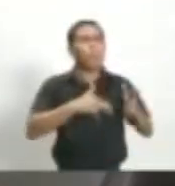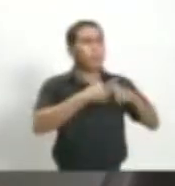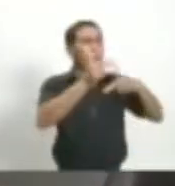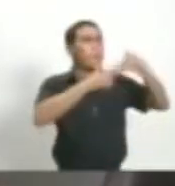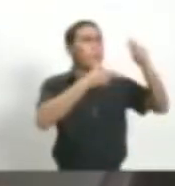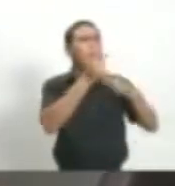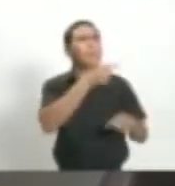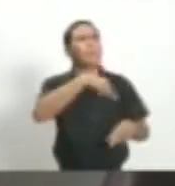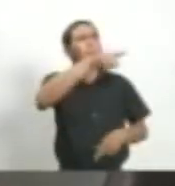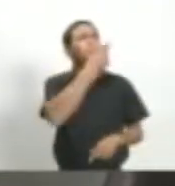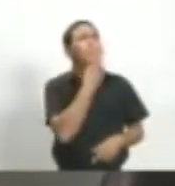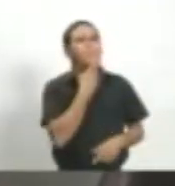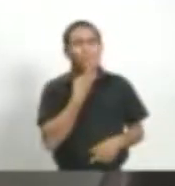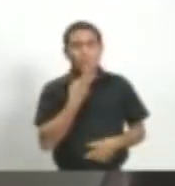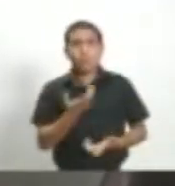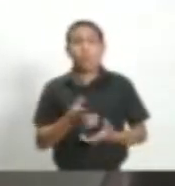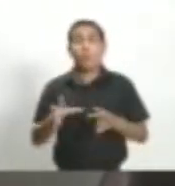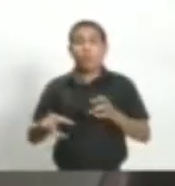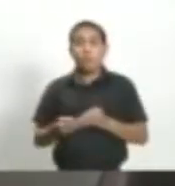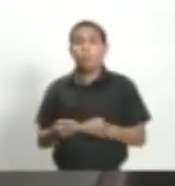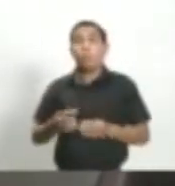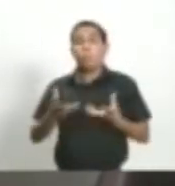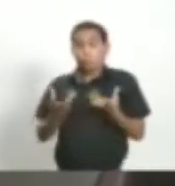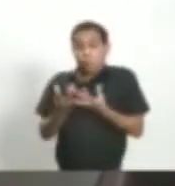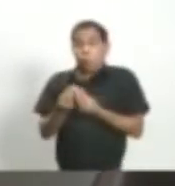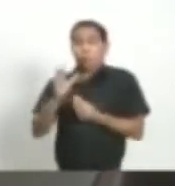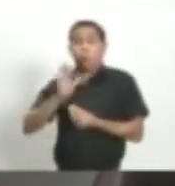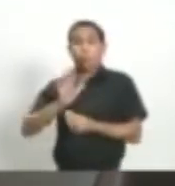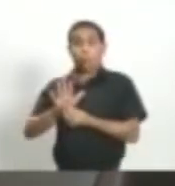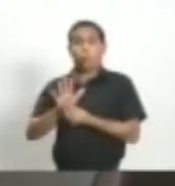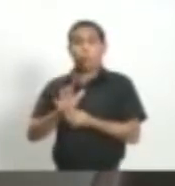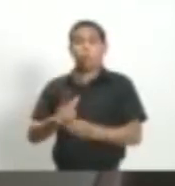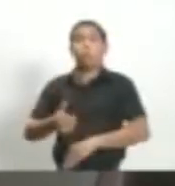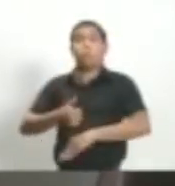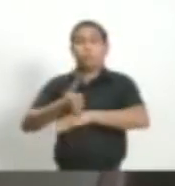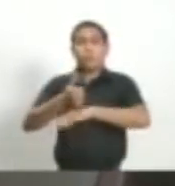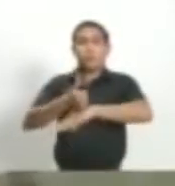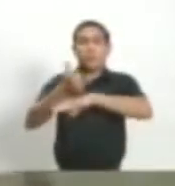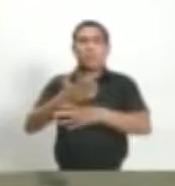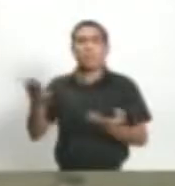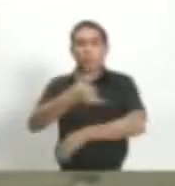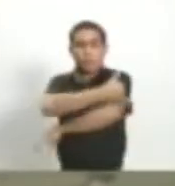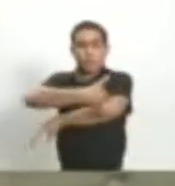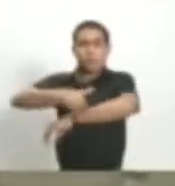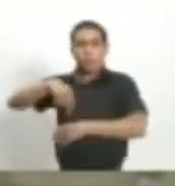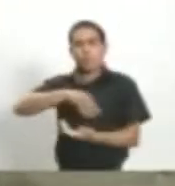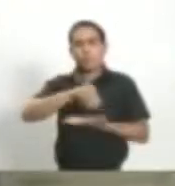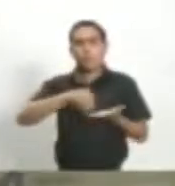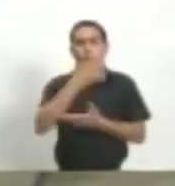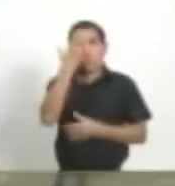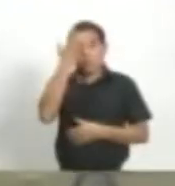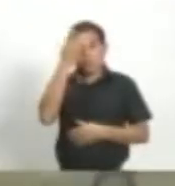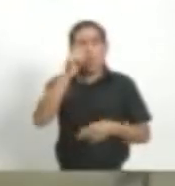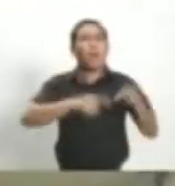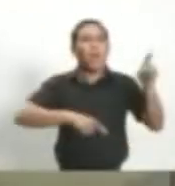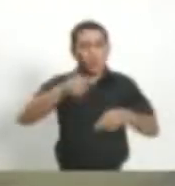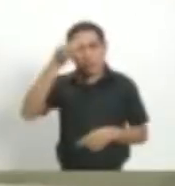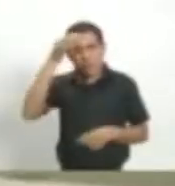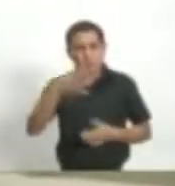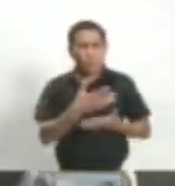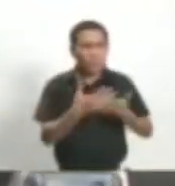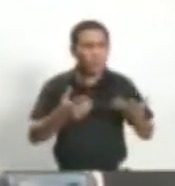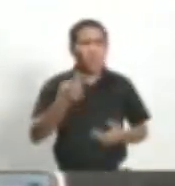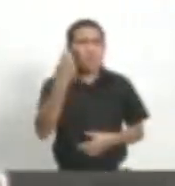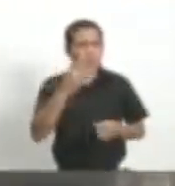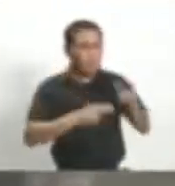edificaciones. Para el presidente de la Sociedad de Ingenieros del Atlántico, estas situaciones se pueden estar presentando debido a la mala calidad de materiales y las